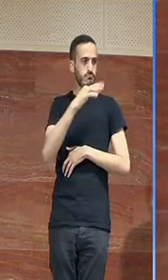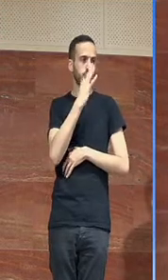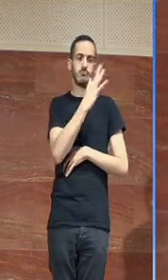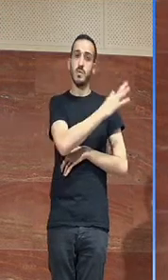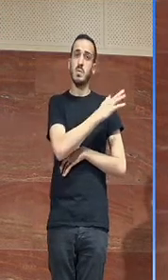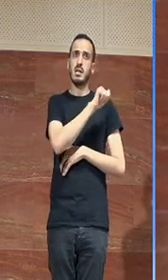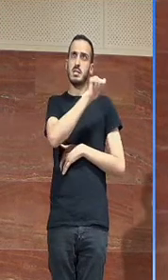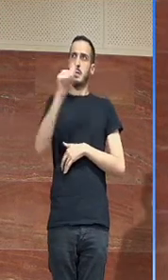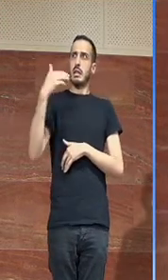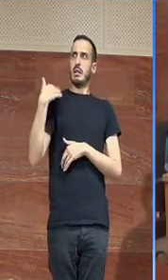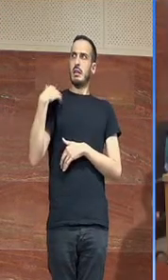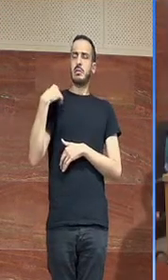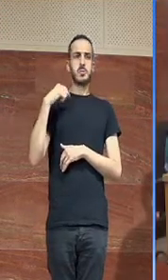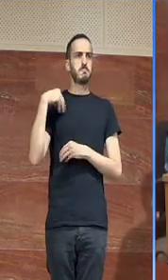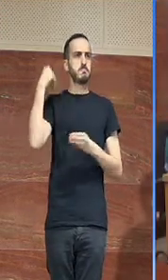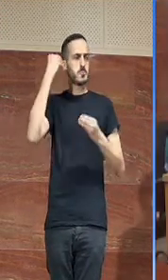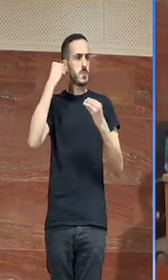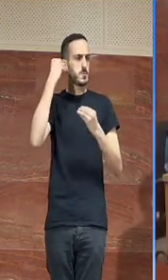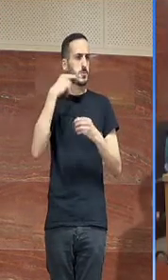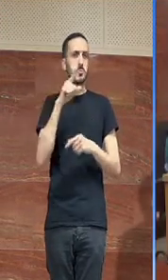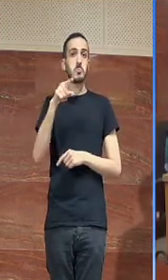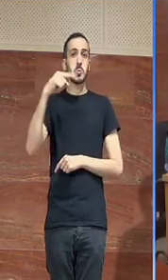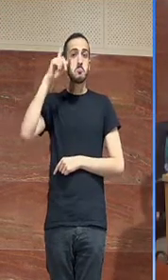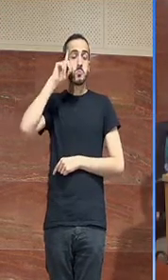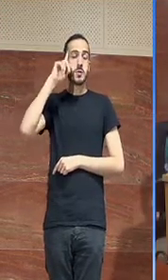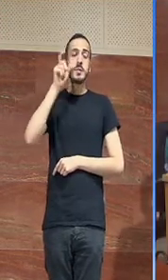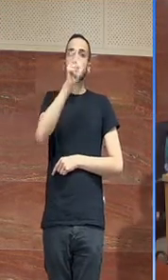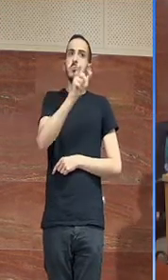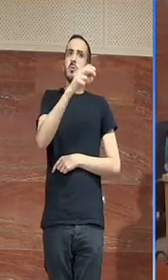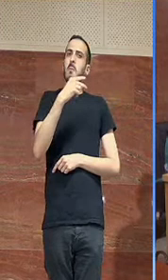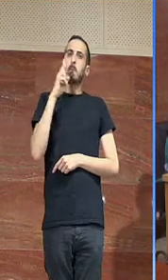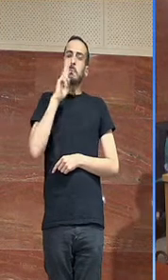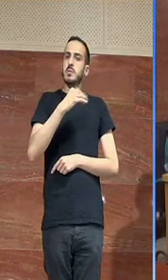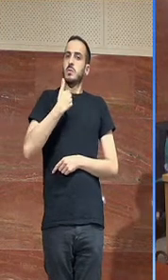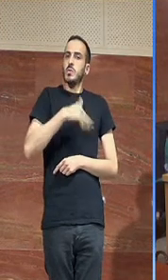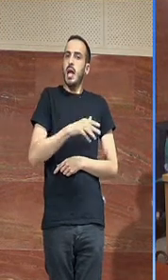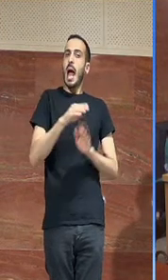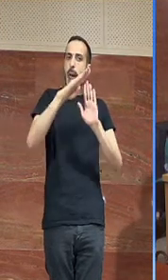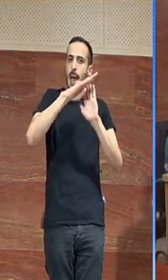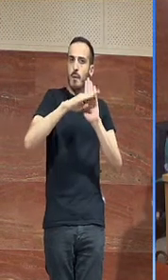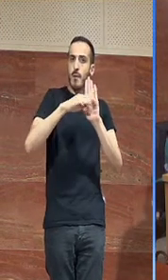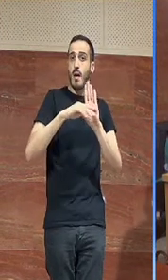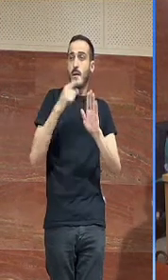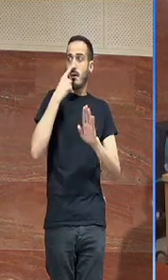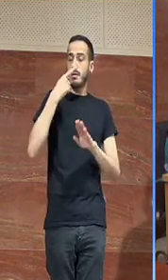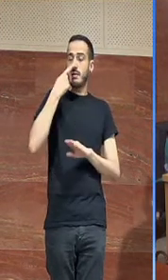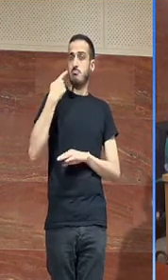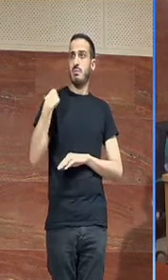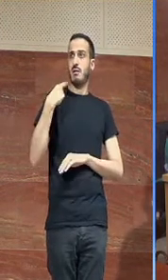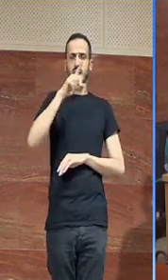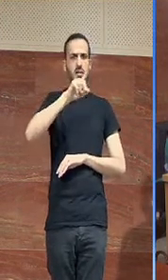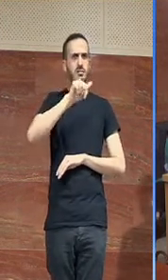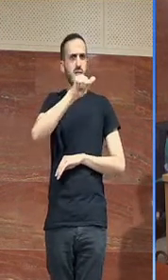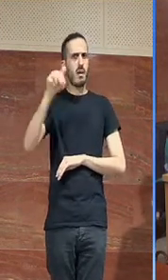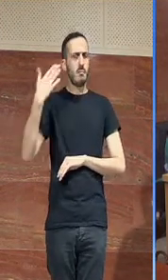visteis el programa que teníamos en inicio, pues íbamos a contar con Salvador Rueda del Ayuntamiento de Madrid, que me comunicó hace